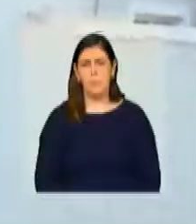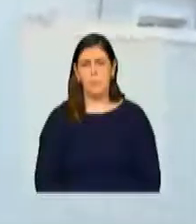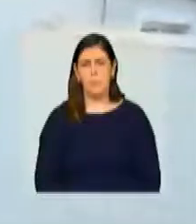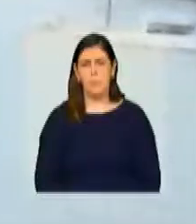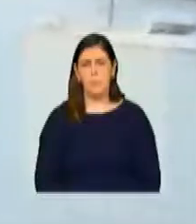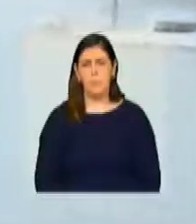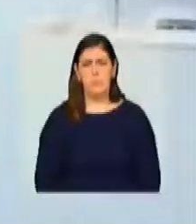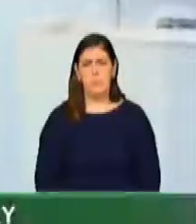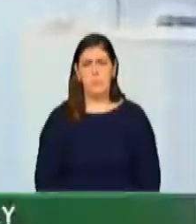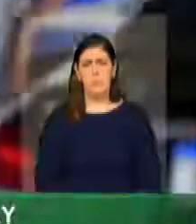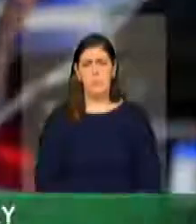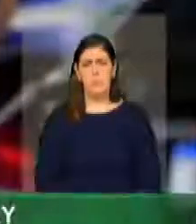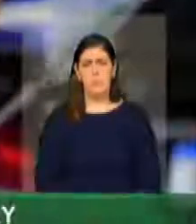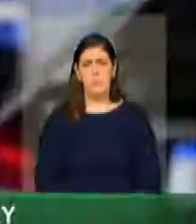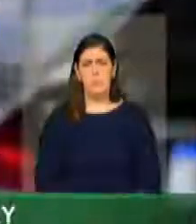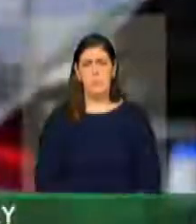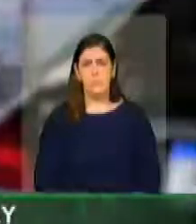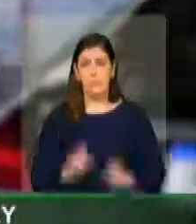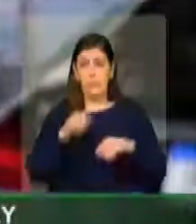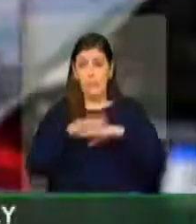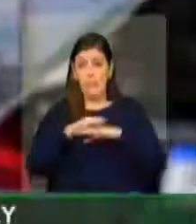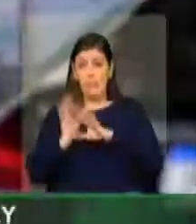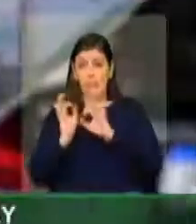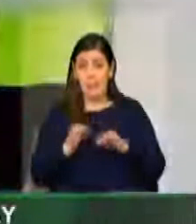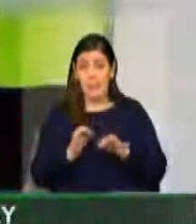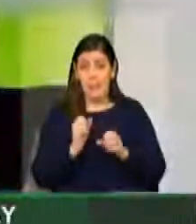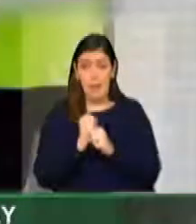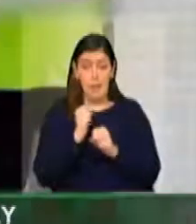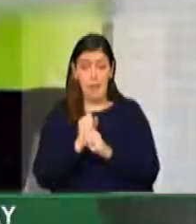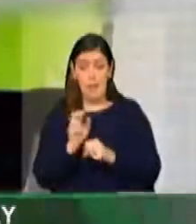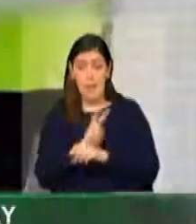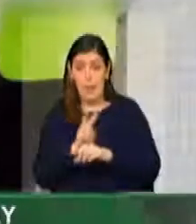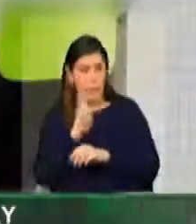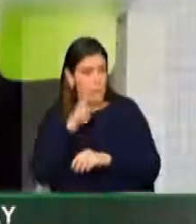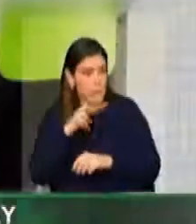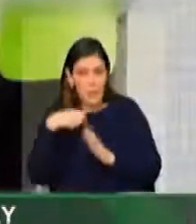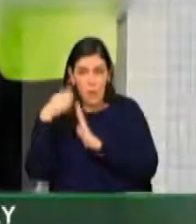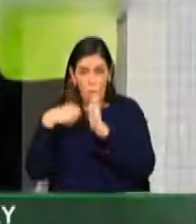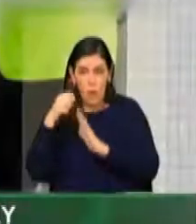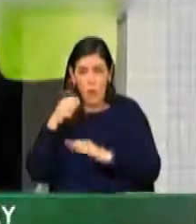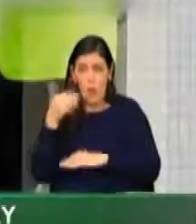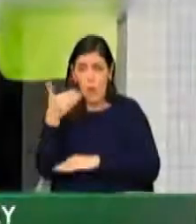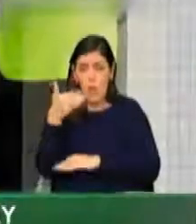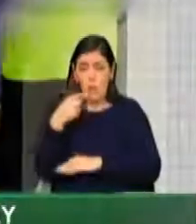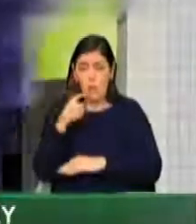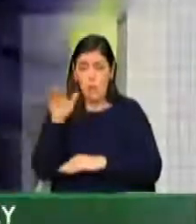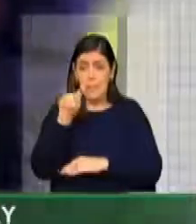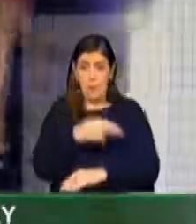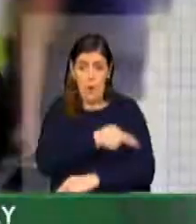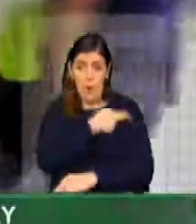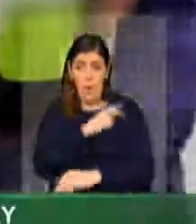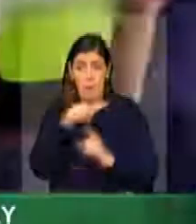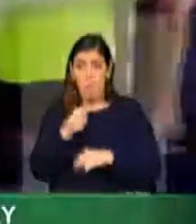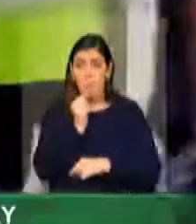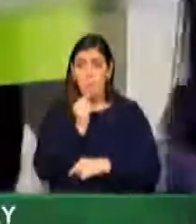estaba y yo empujando así. En ese momento llegaron los funcionarios que estaban viendo todo por las cámaras del hotel, llamaron al gerente y luego a la